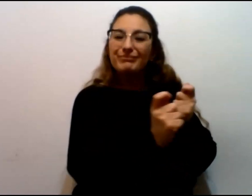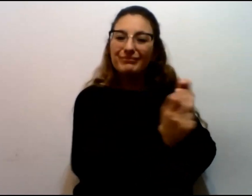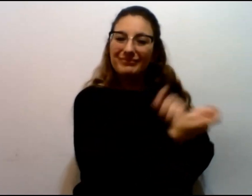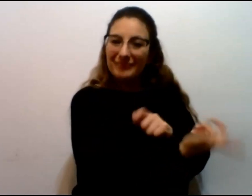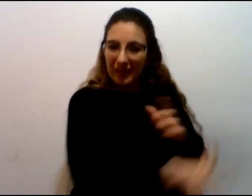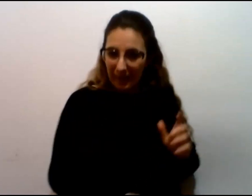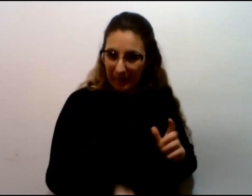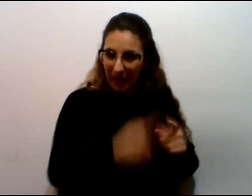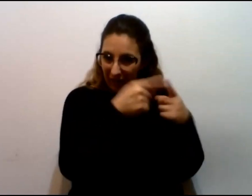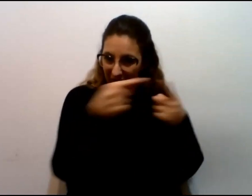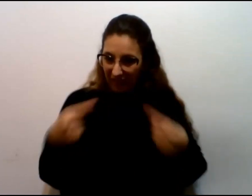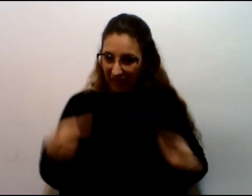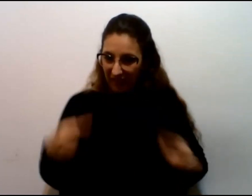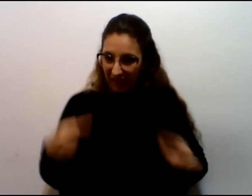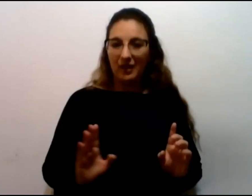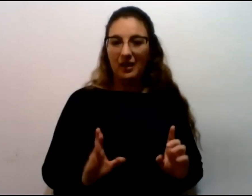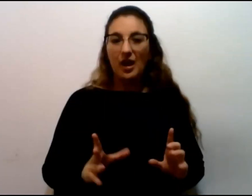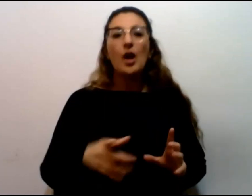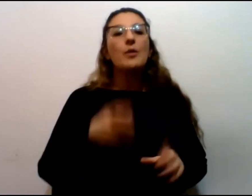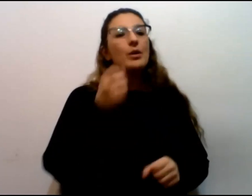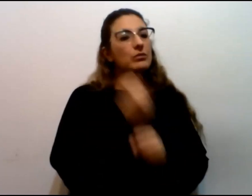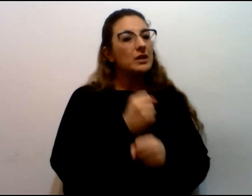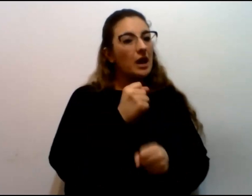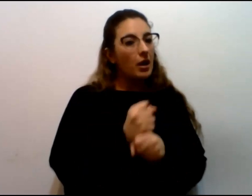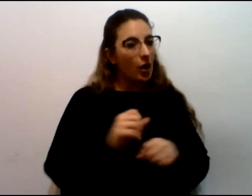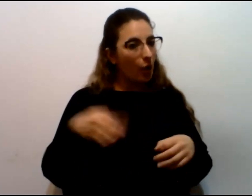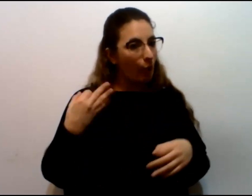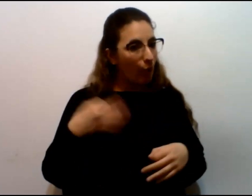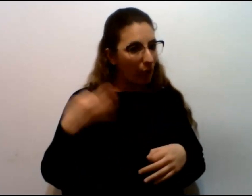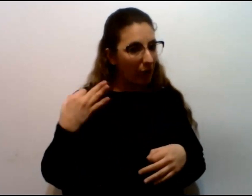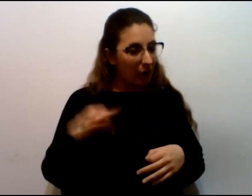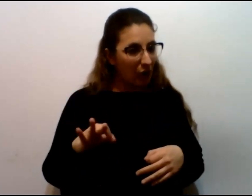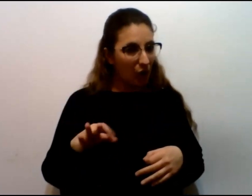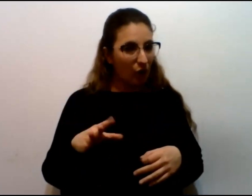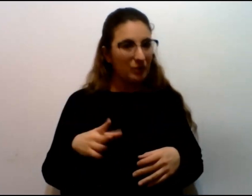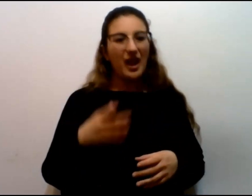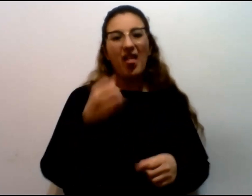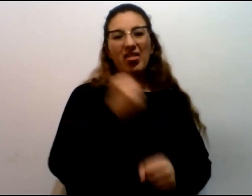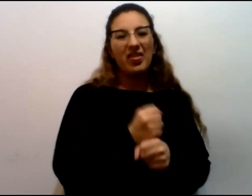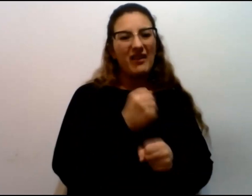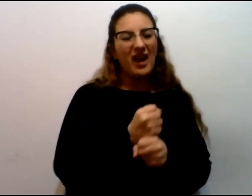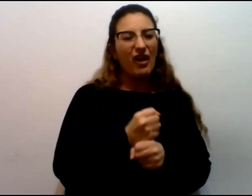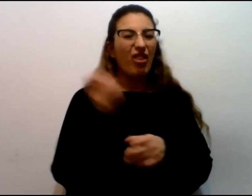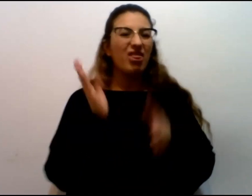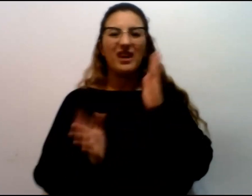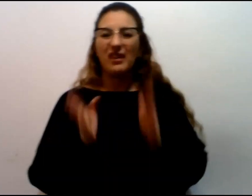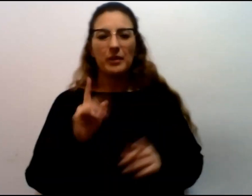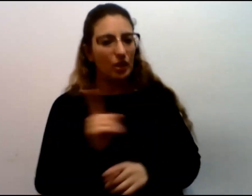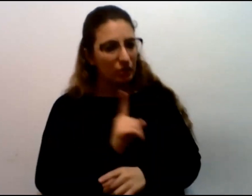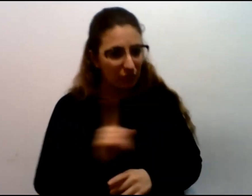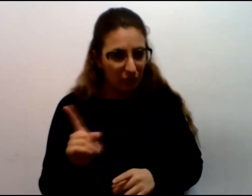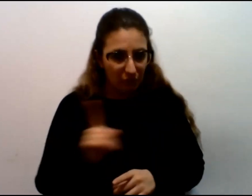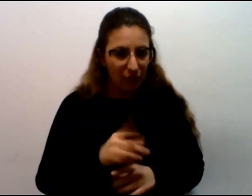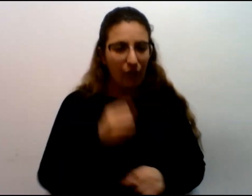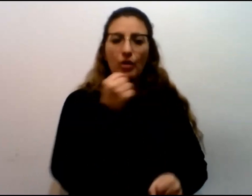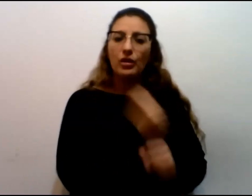esa persona Pero un trabajo Productivo ¿Sí? No un trabajo Terapéutico Un trabajo Donde la persona Con discapacidad